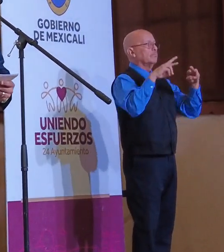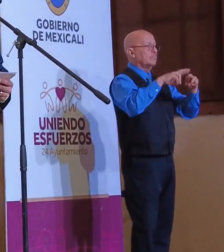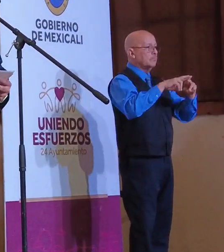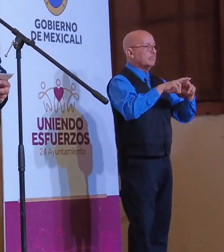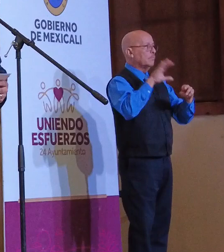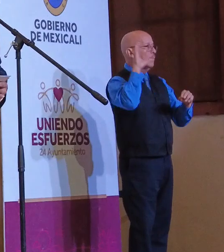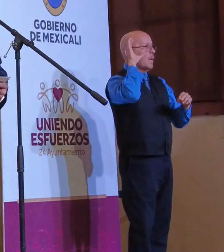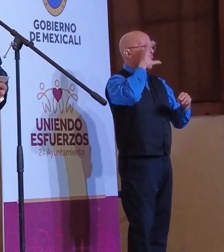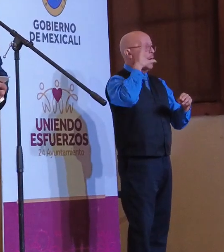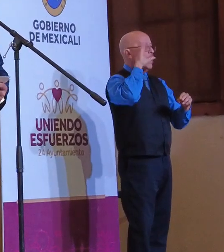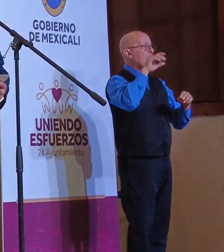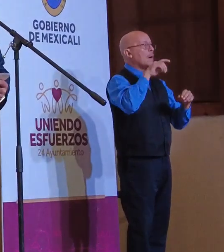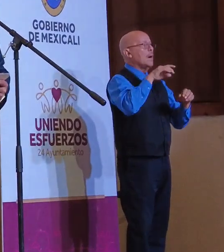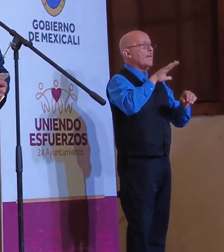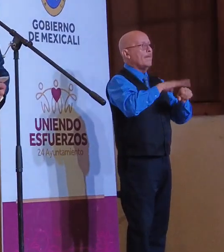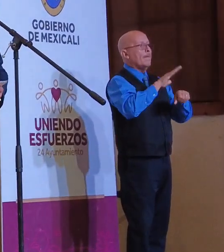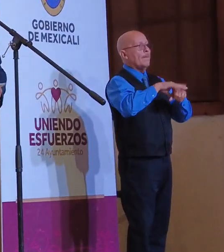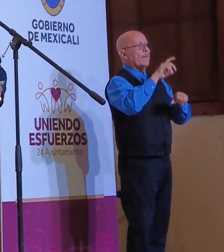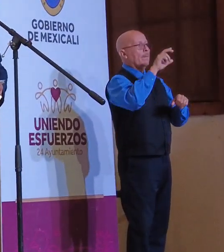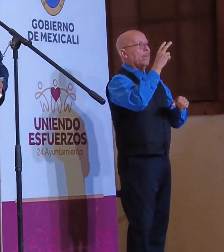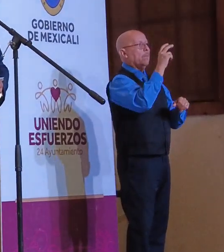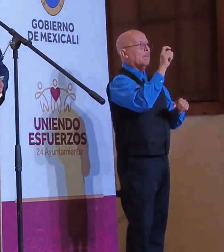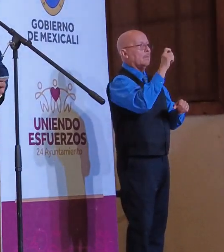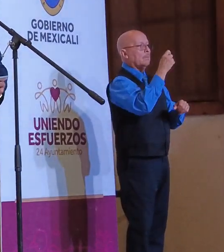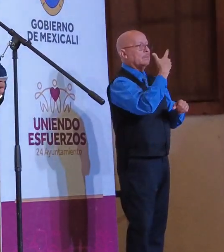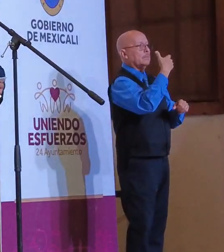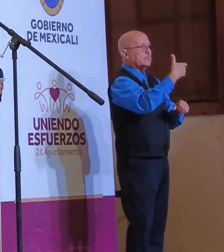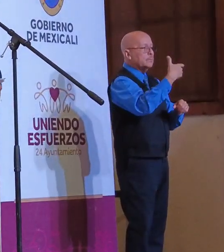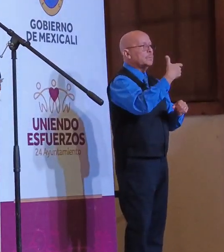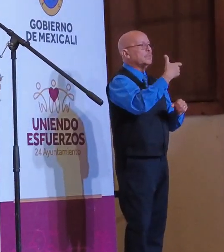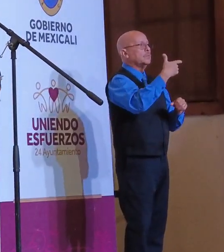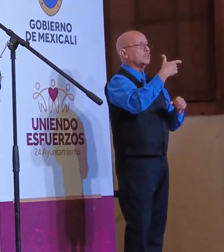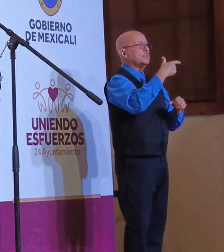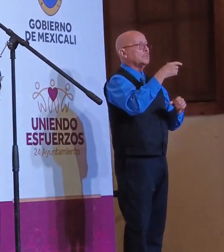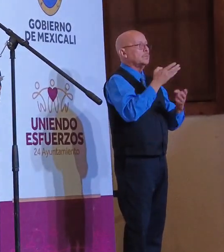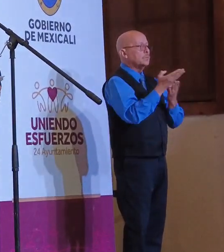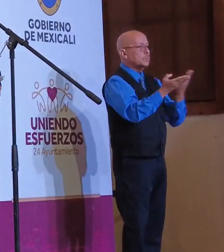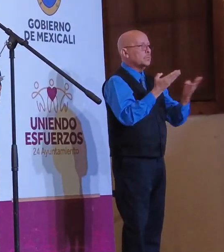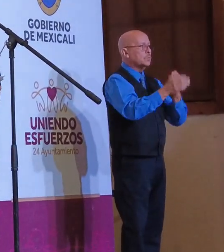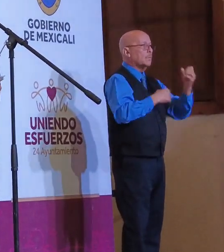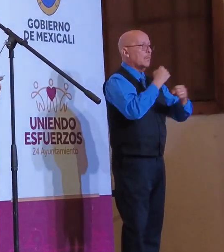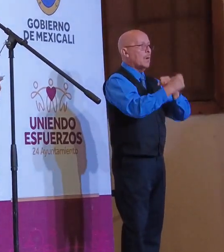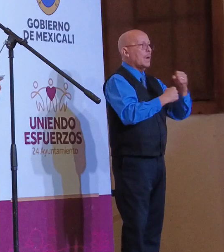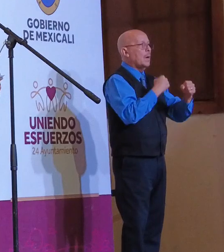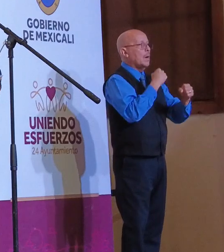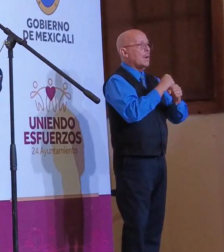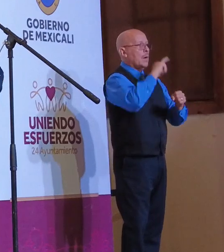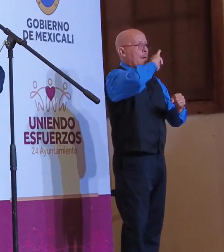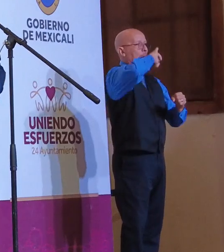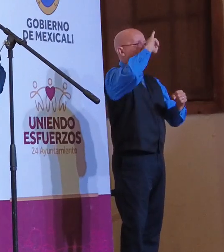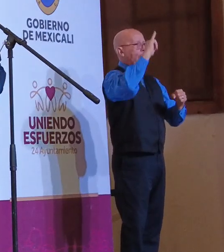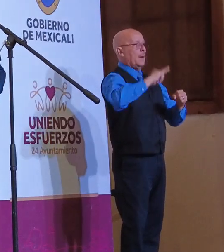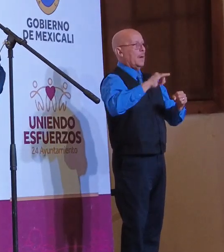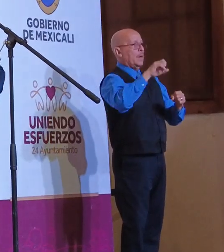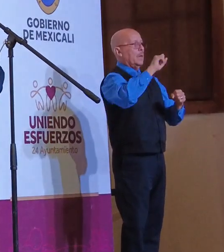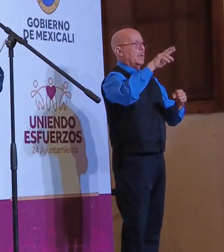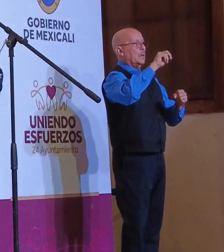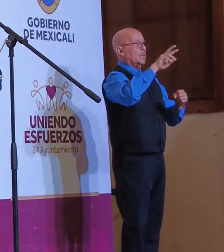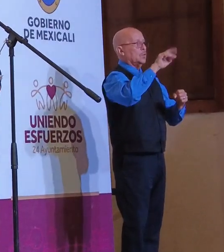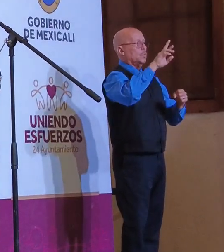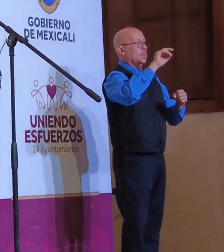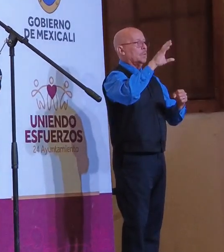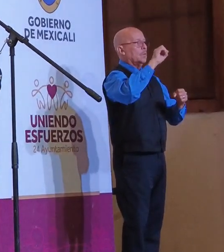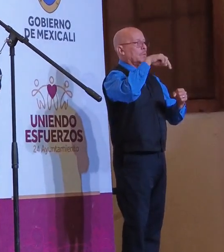años de servicio a el 86 como jefe de turno del área de tránsito